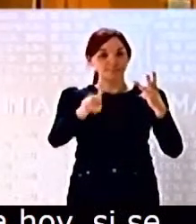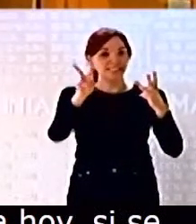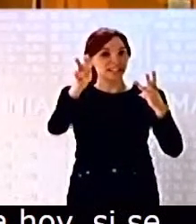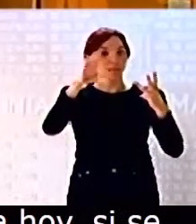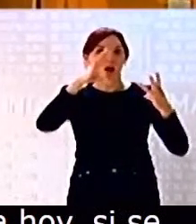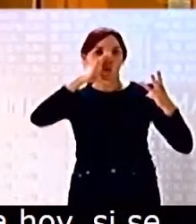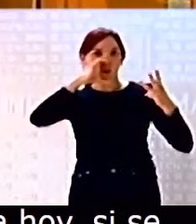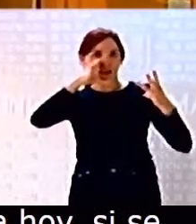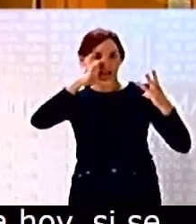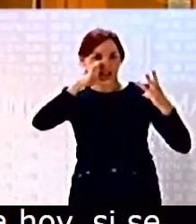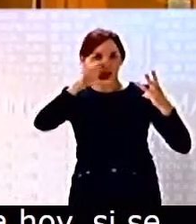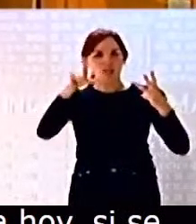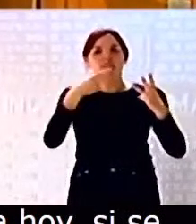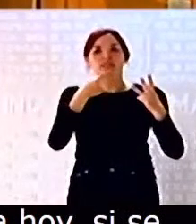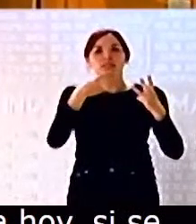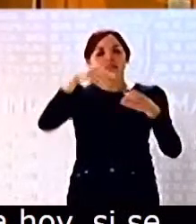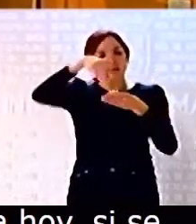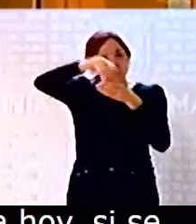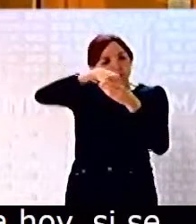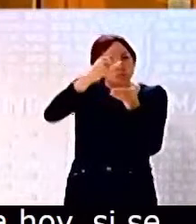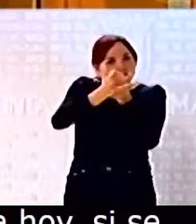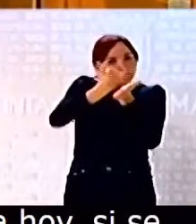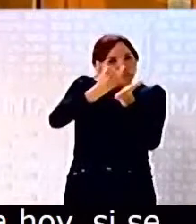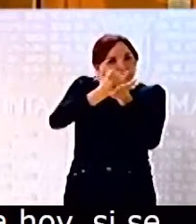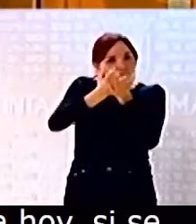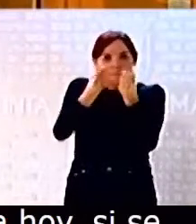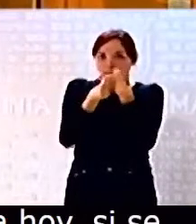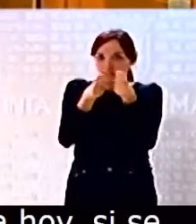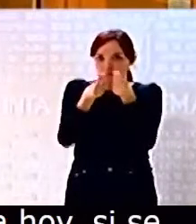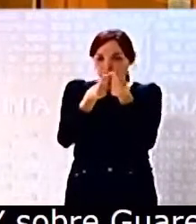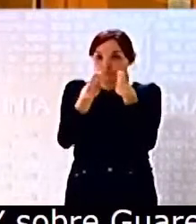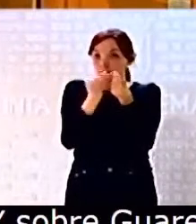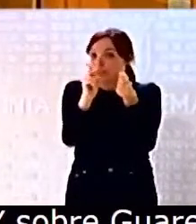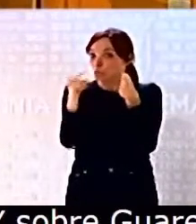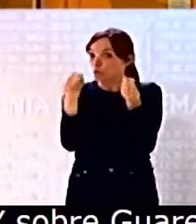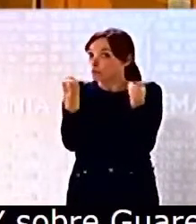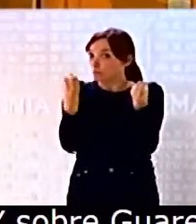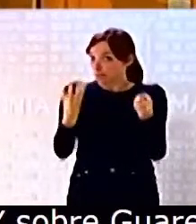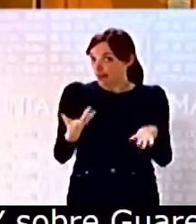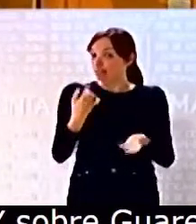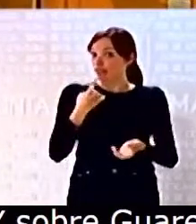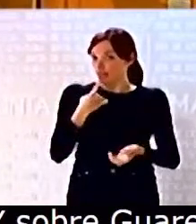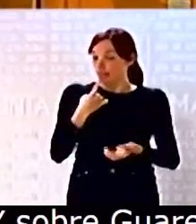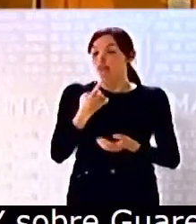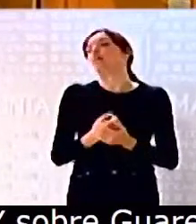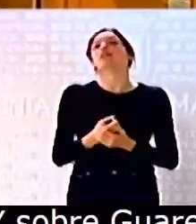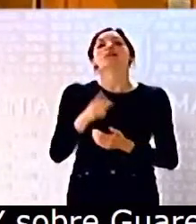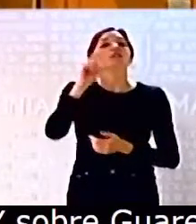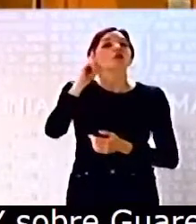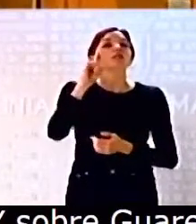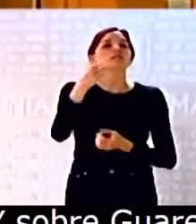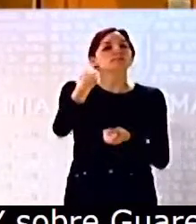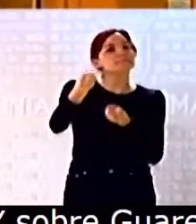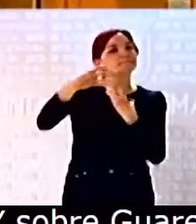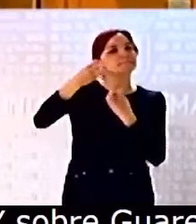un cribado masivo durante toda la mañana con buenos resultados. No sé si también podría